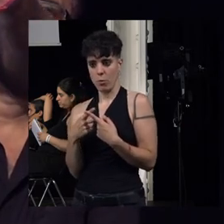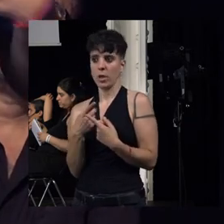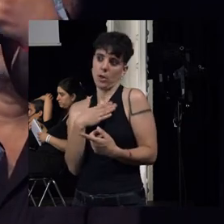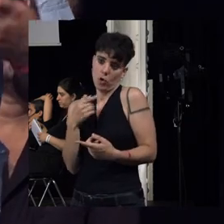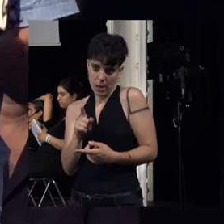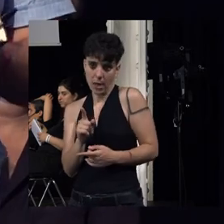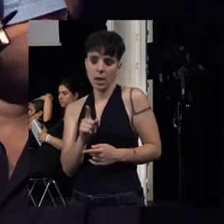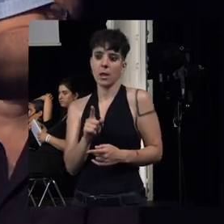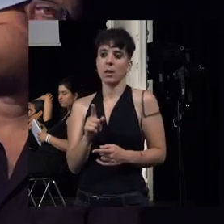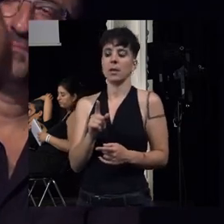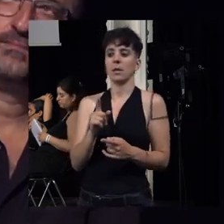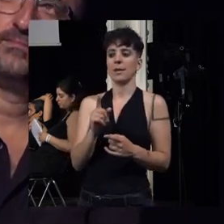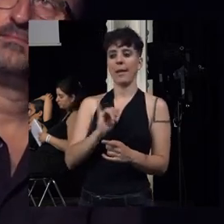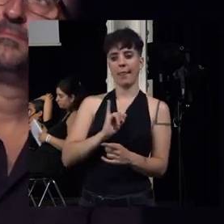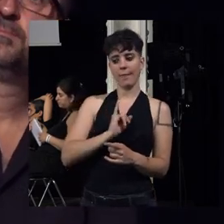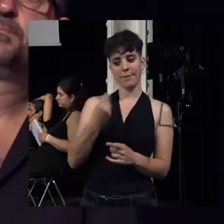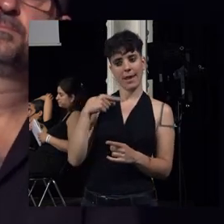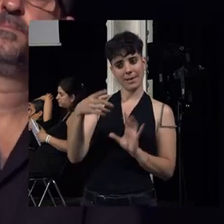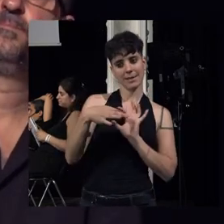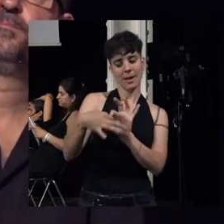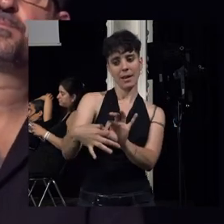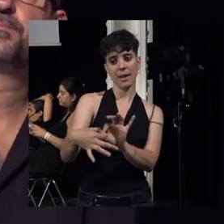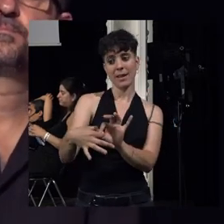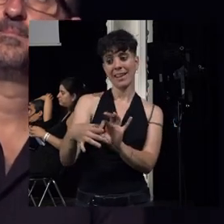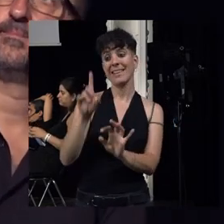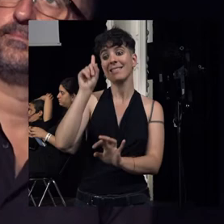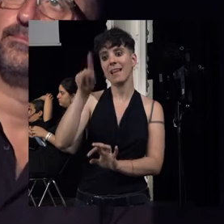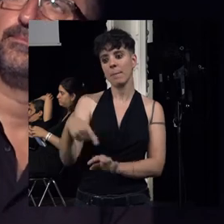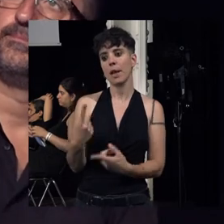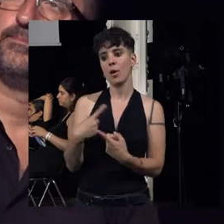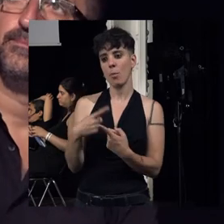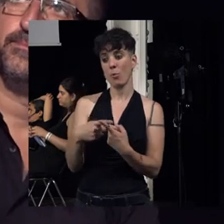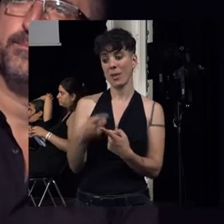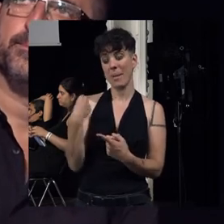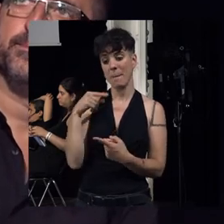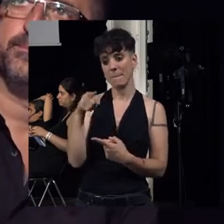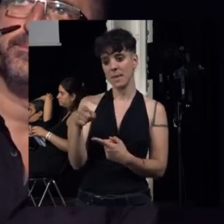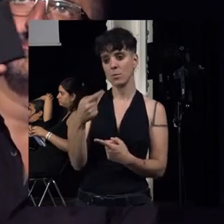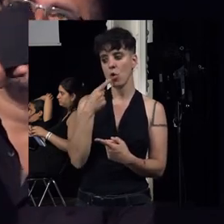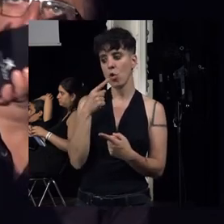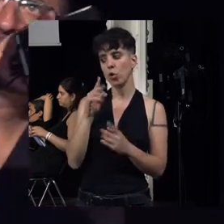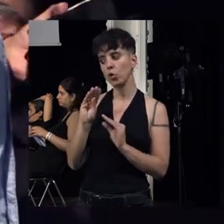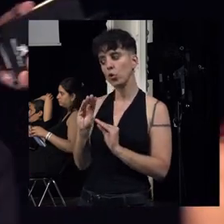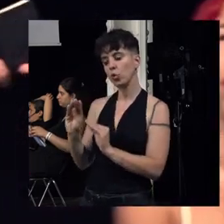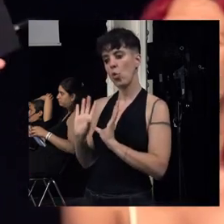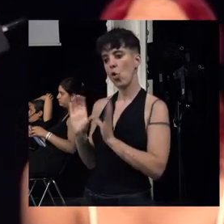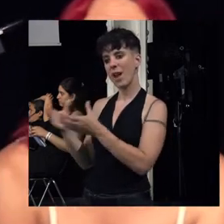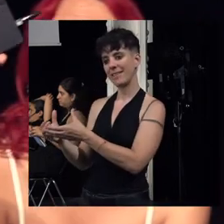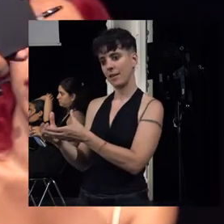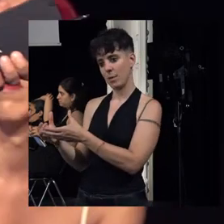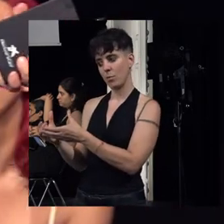quieran identificarse, sino porque eso trae la visión de tu colectivo que te